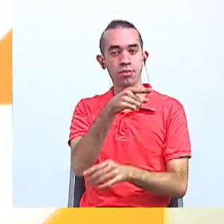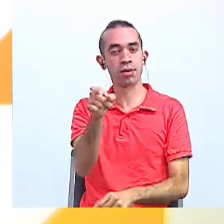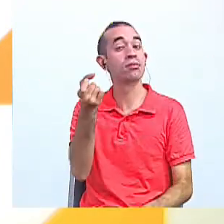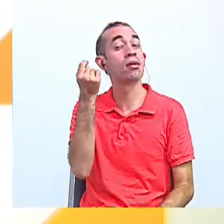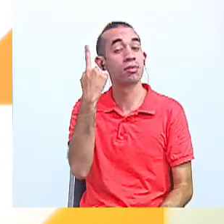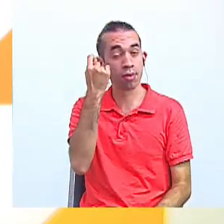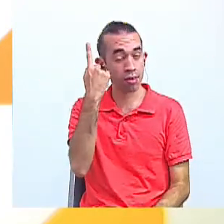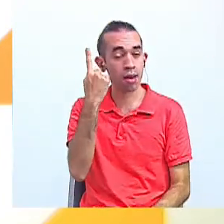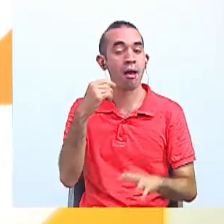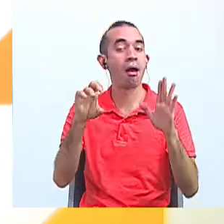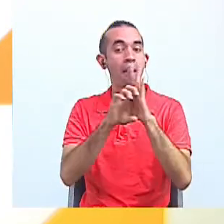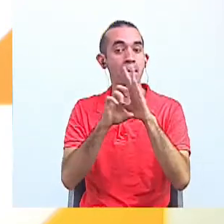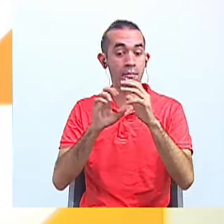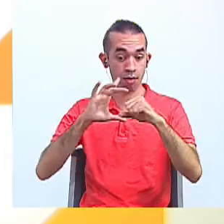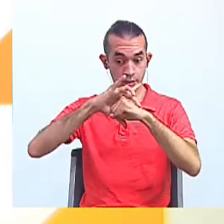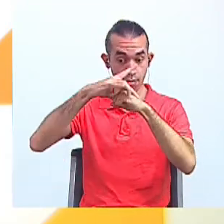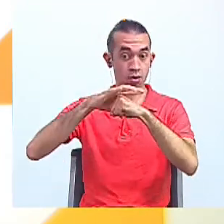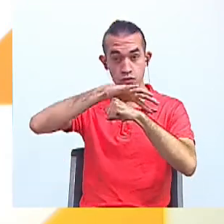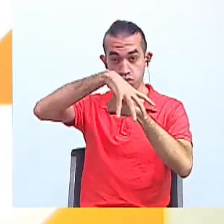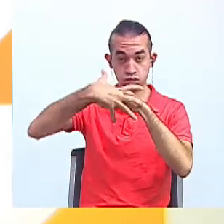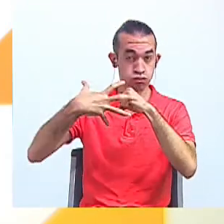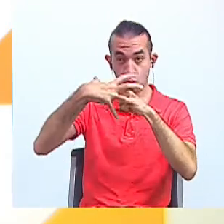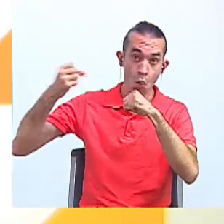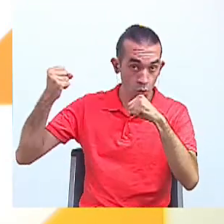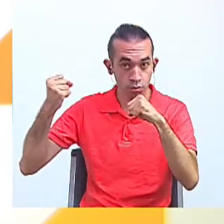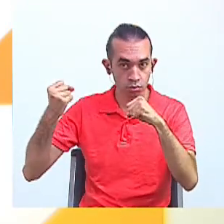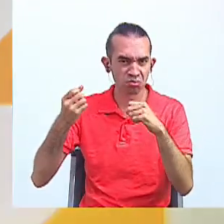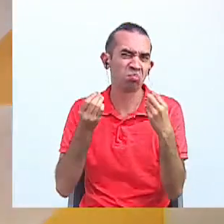qué pasaría si no tuviéramos atmósfera. Veámoslo.